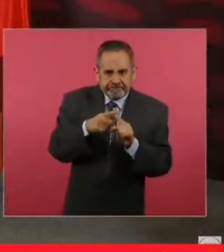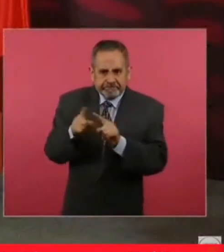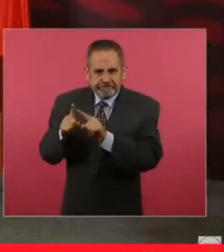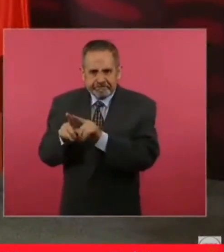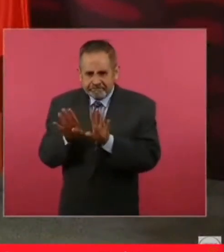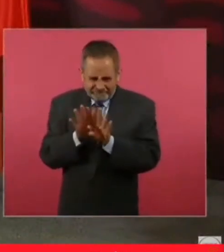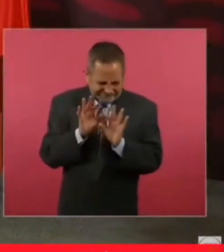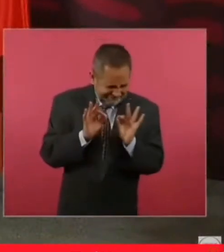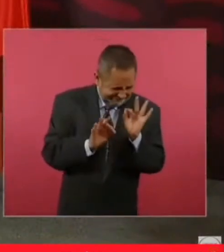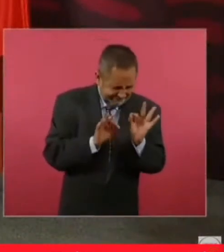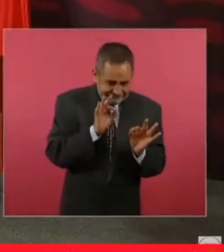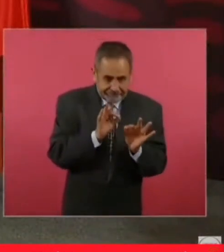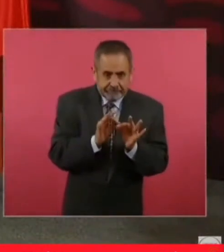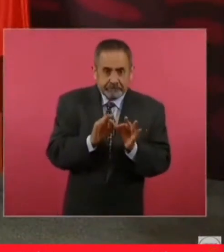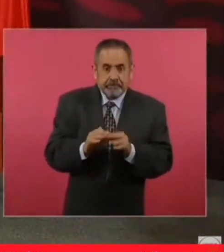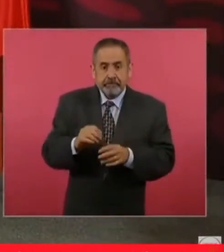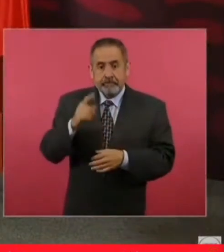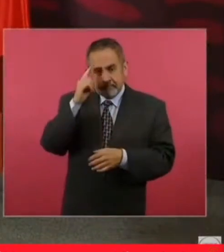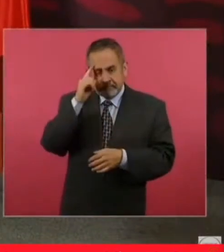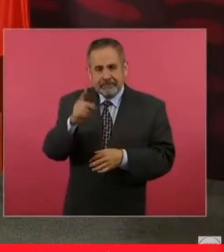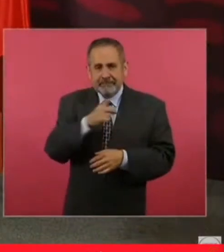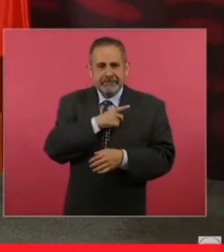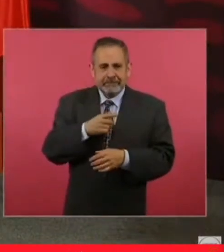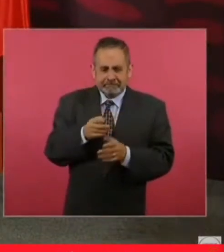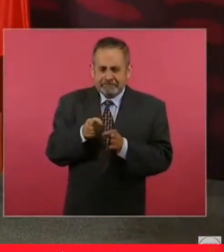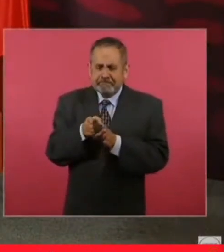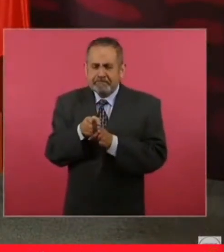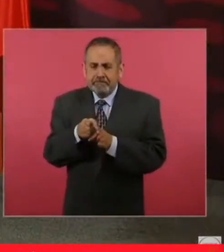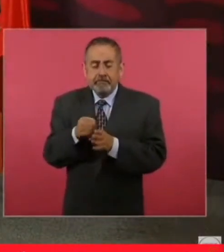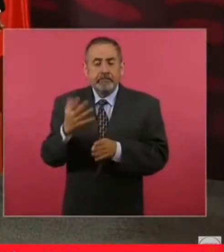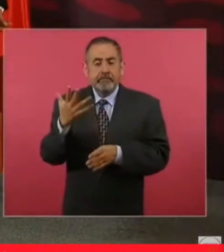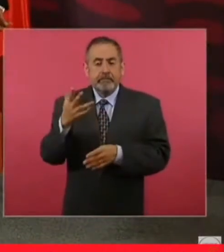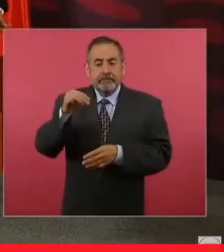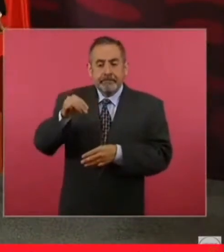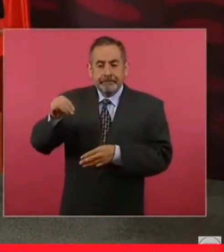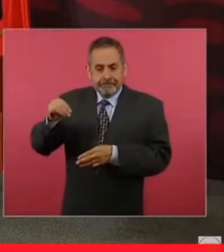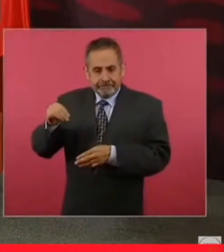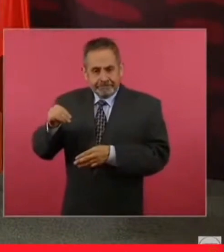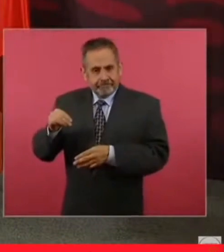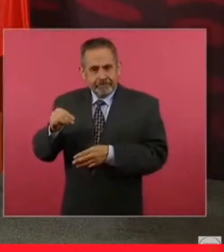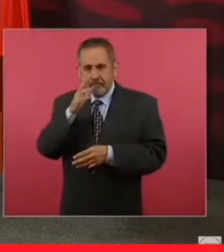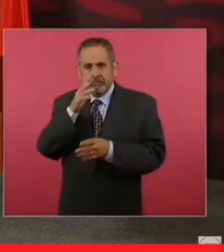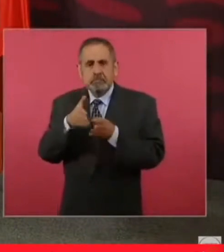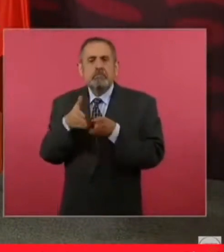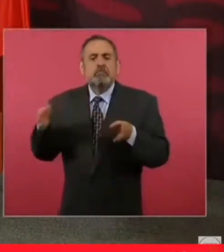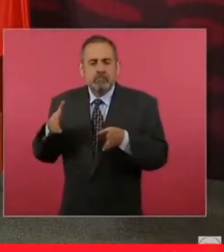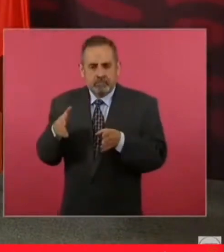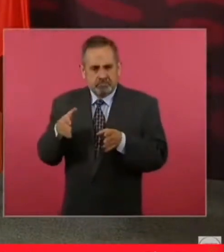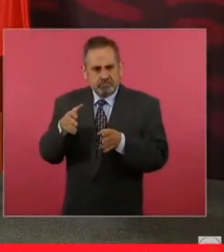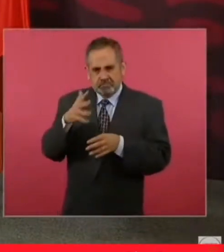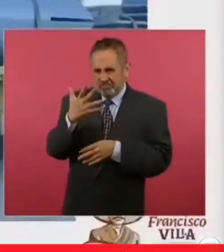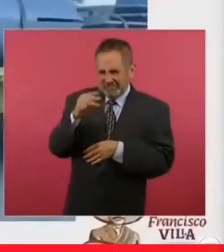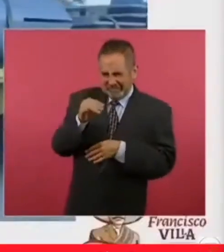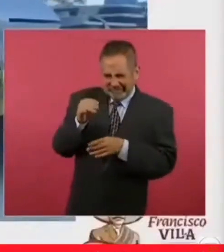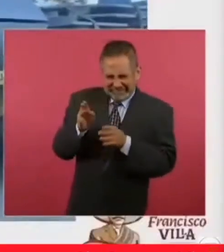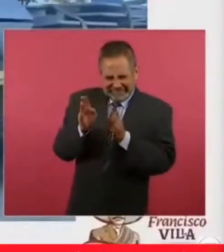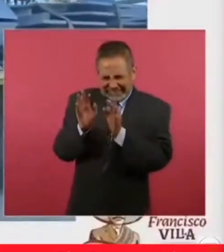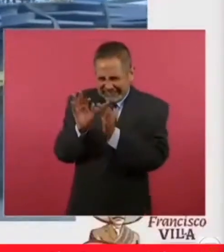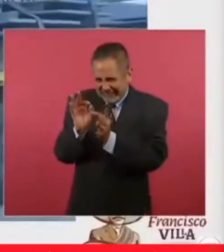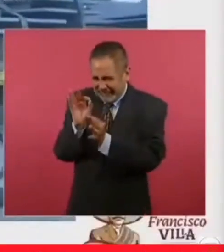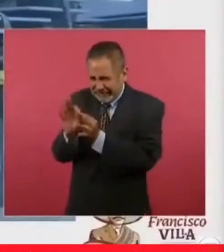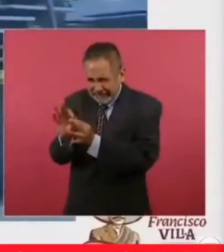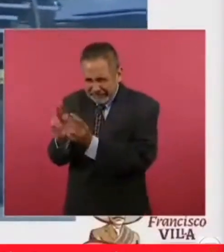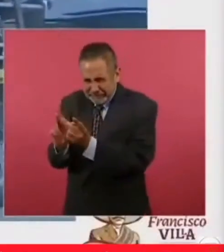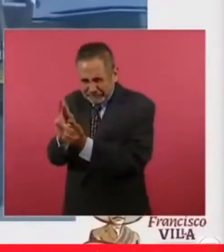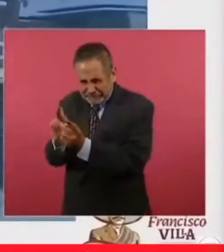la tolerancia que tenemos es de 5 milímetros. Es decir, se requería un trabajo muy detallado que llevó